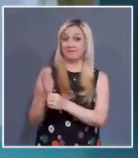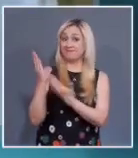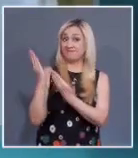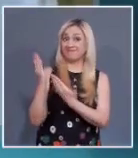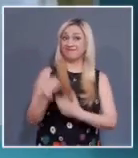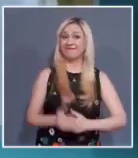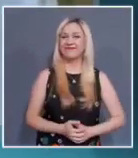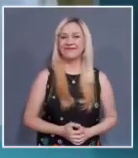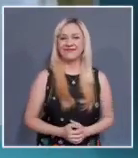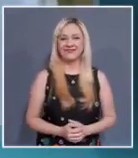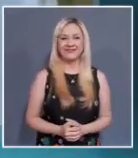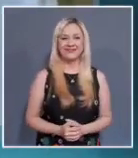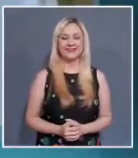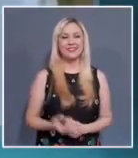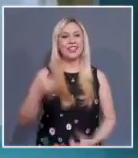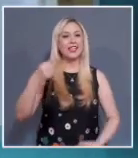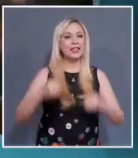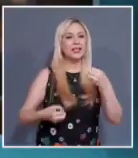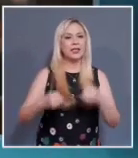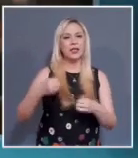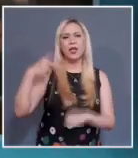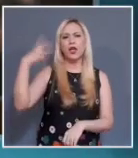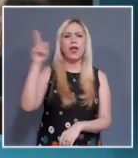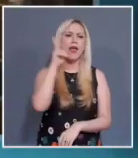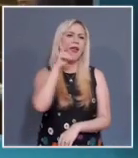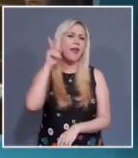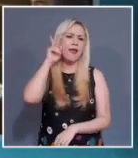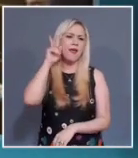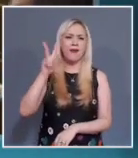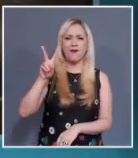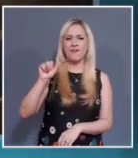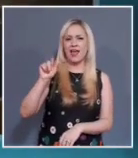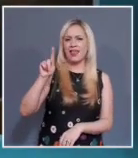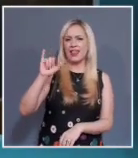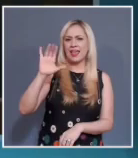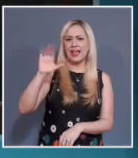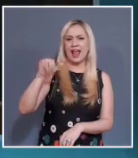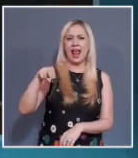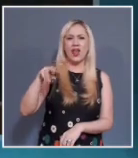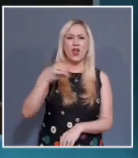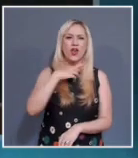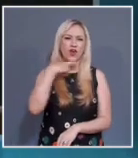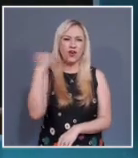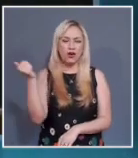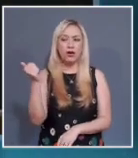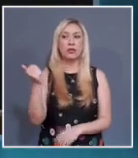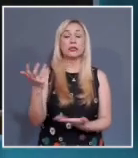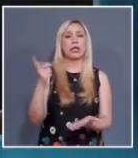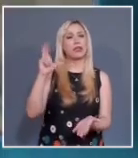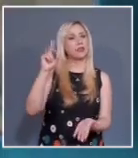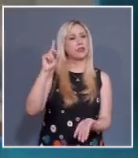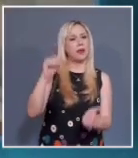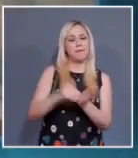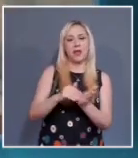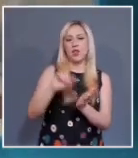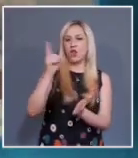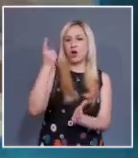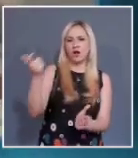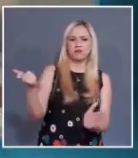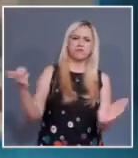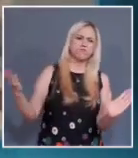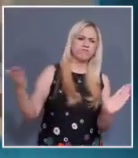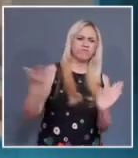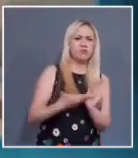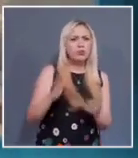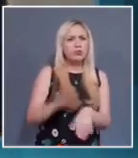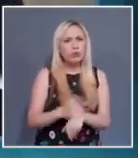Un tribunal del Vaticano condenó a 2 activistas ambientales por daño agravado y a pagar $30,000. Ello tras dañar la base de una